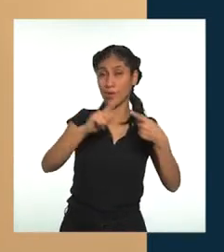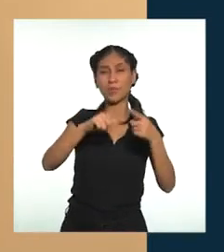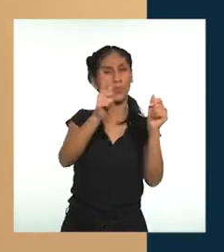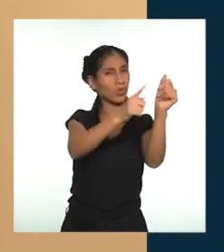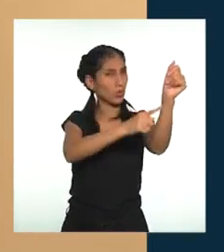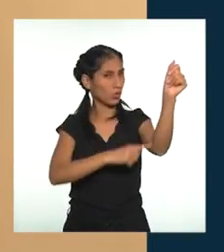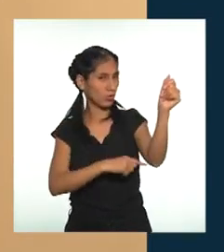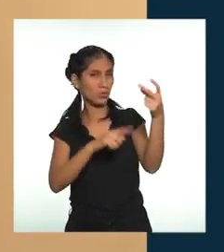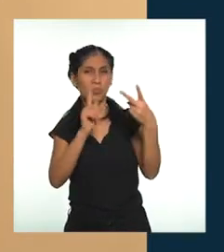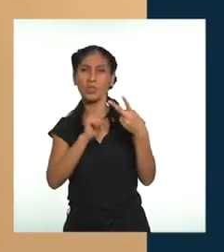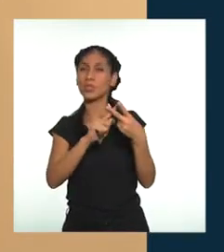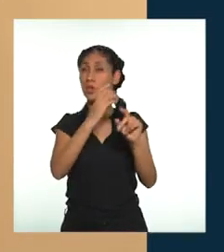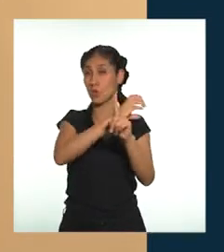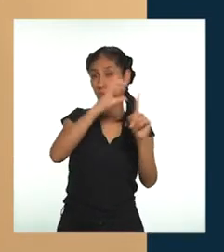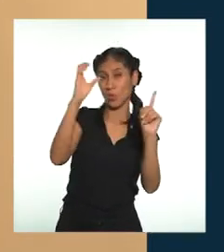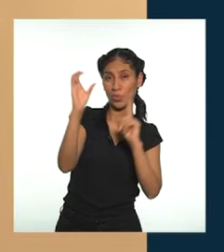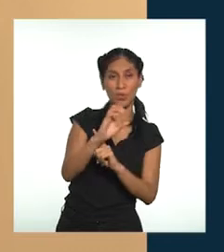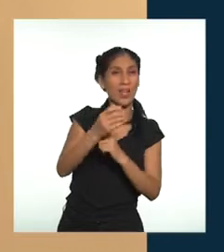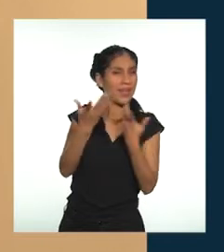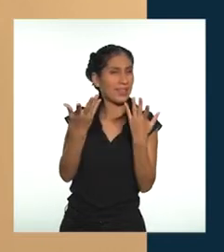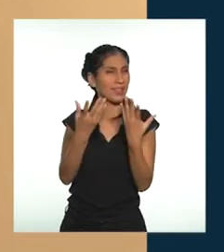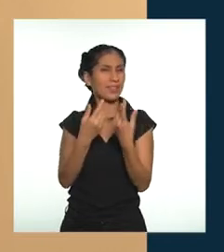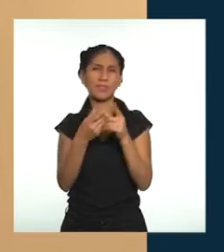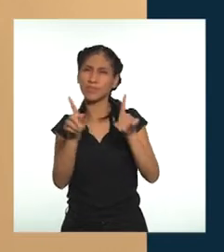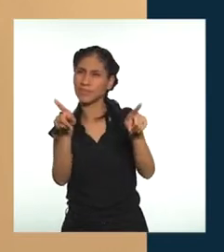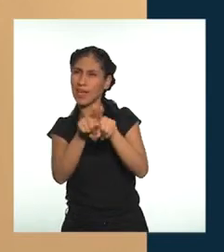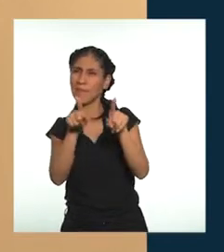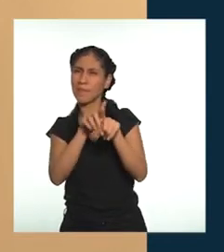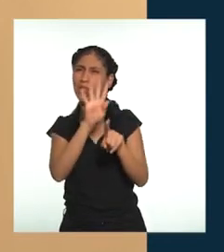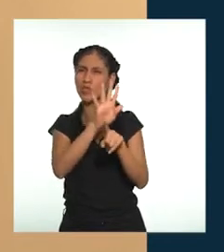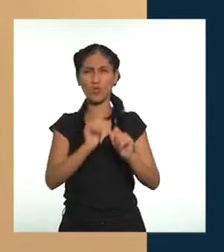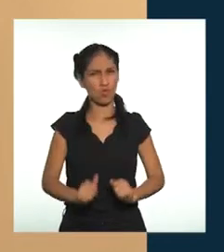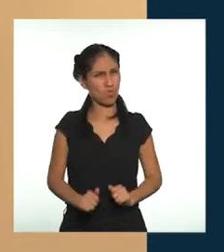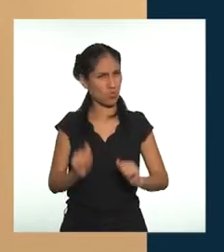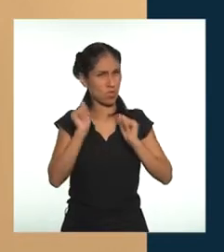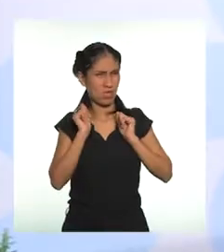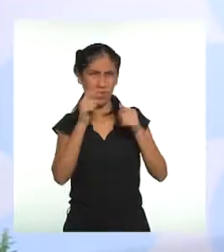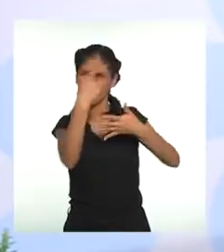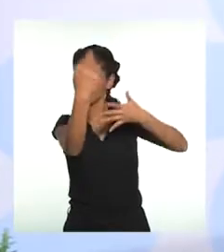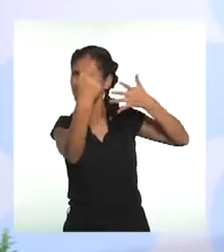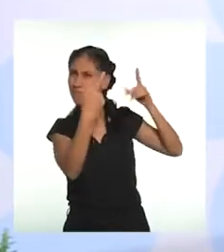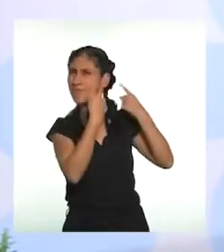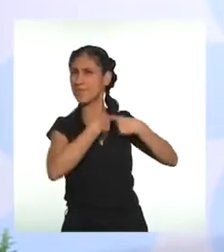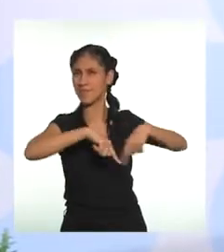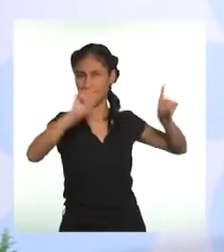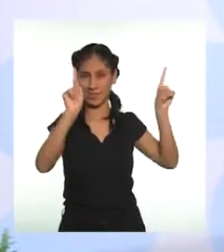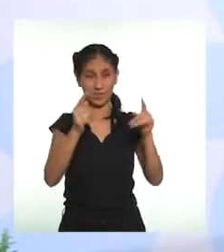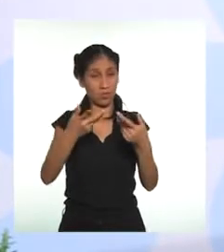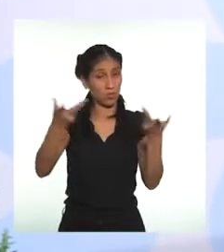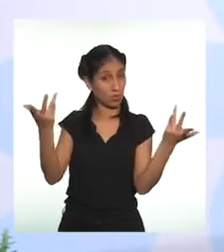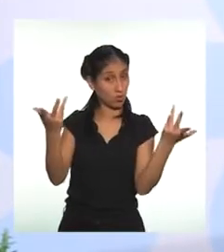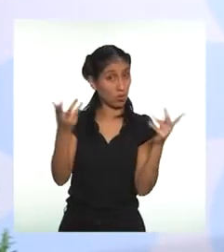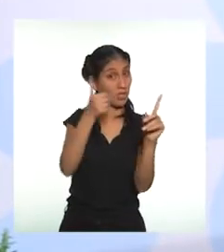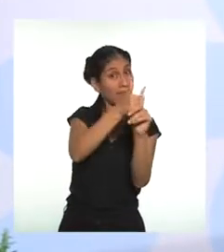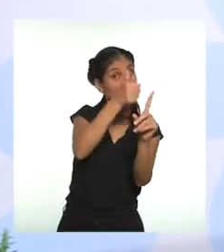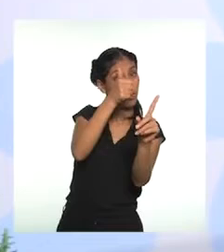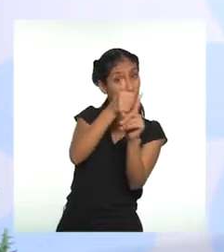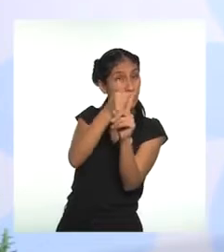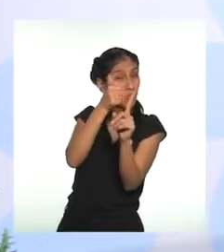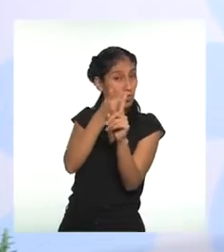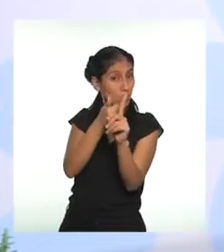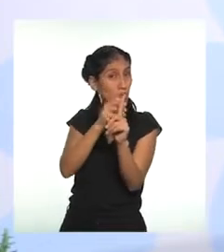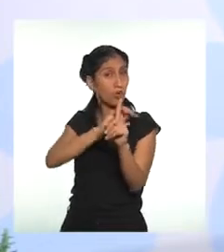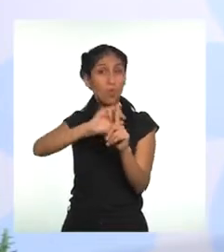lengua, costumbres, cultura y un modo de vida propios. Entonces son formas propias